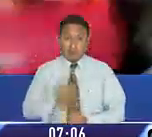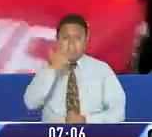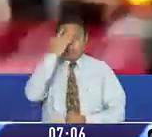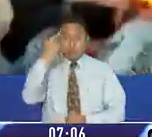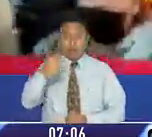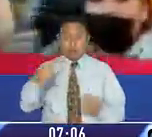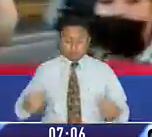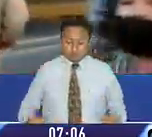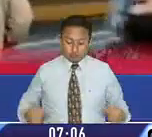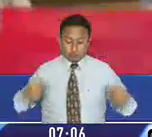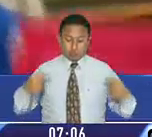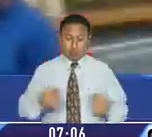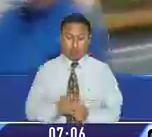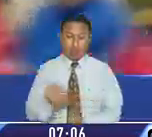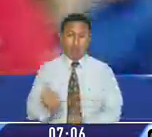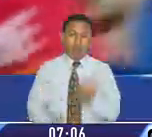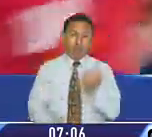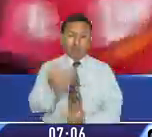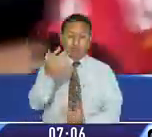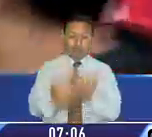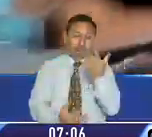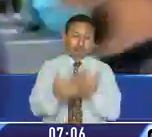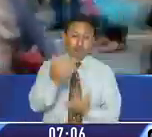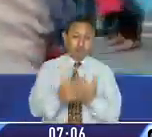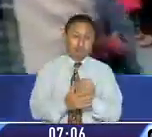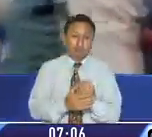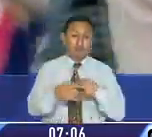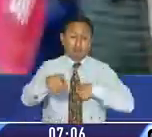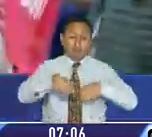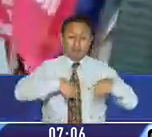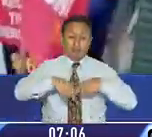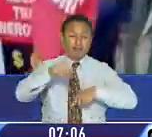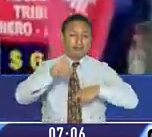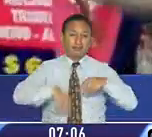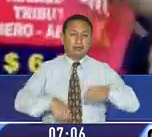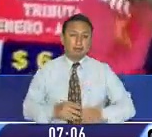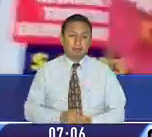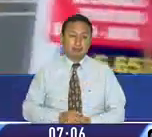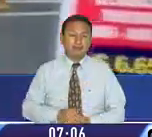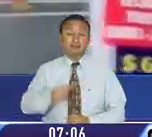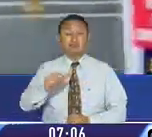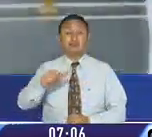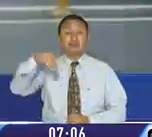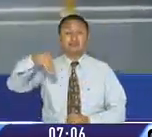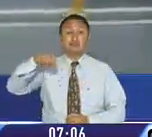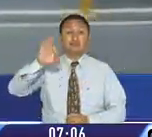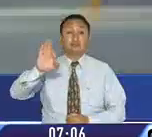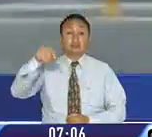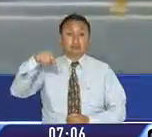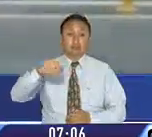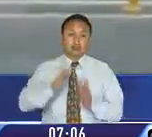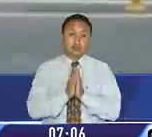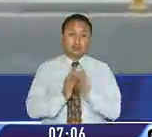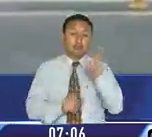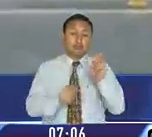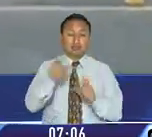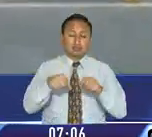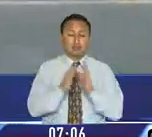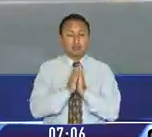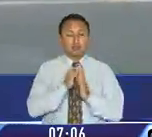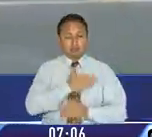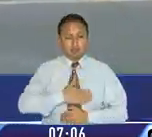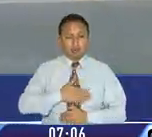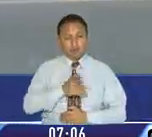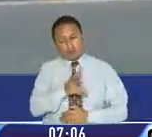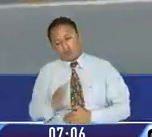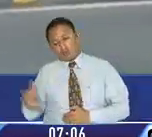llantas quemadas y varios escombros que no permiten el tránsito vehicular. La AMT solicitó a los quiteños tomar rutas alternas y